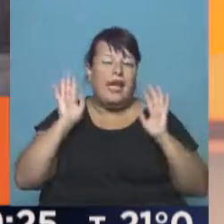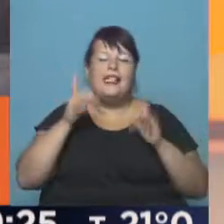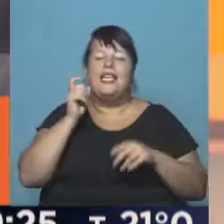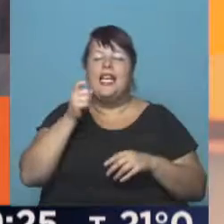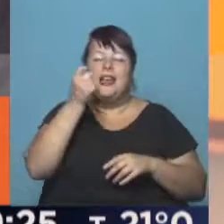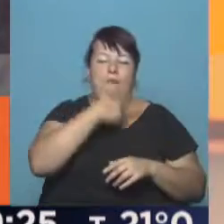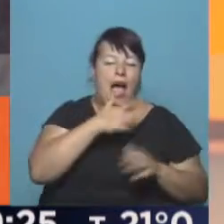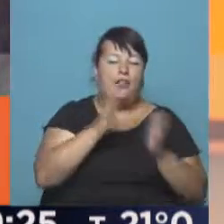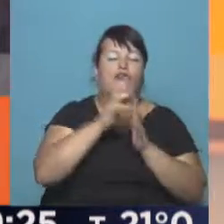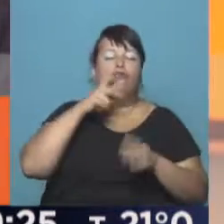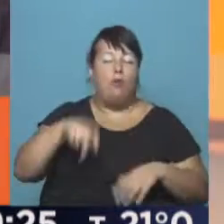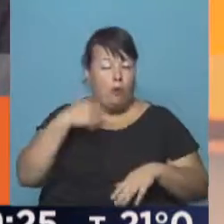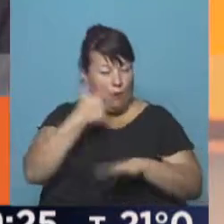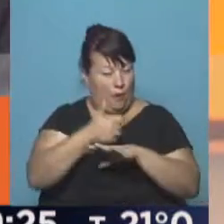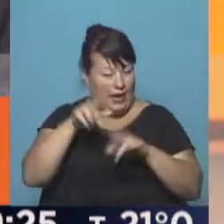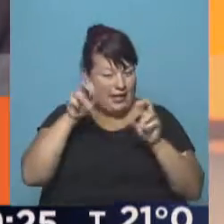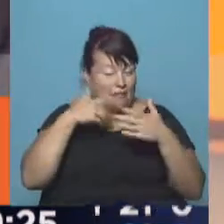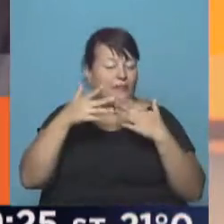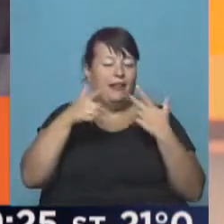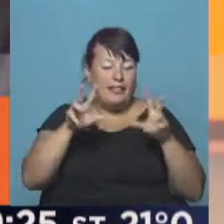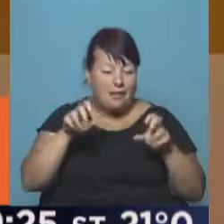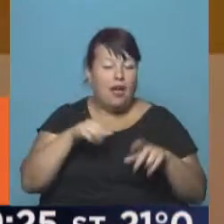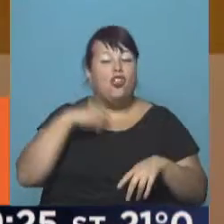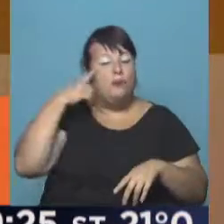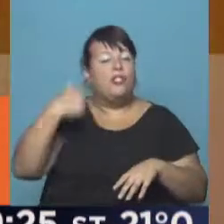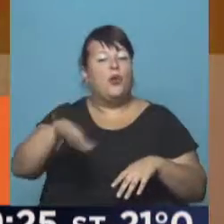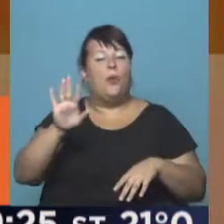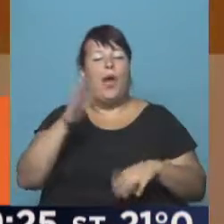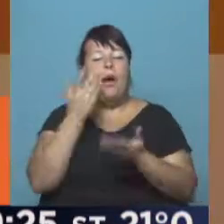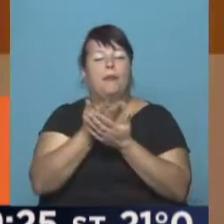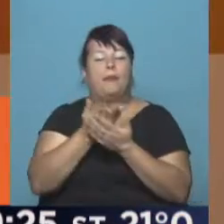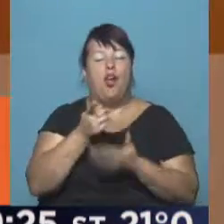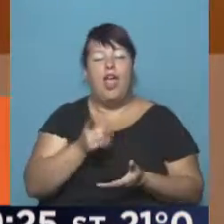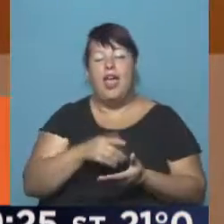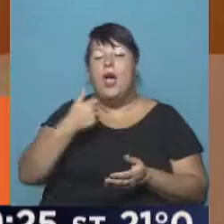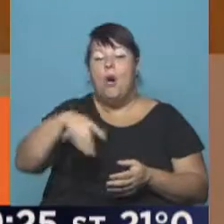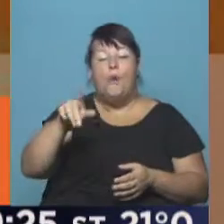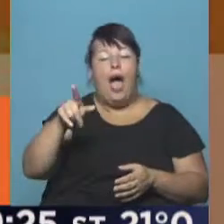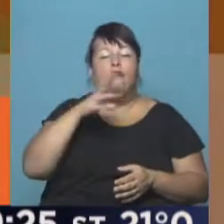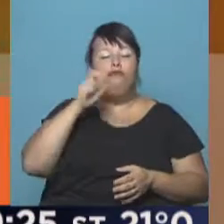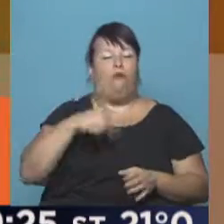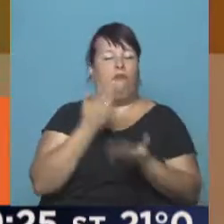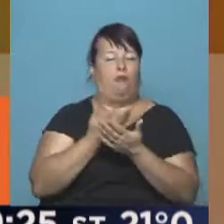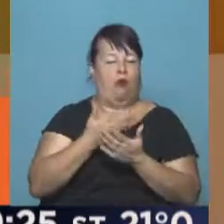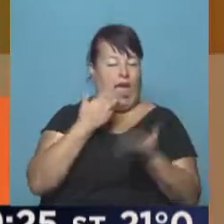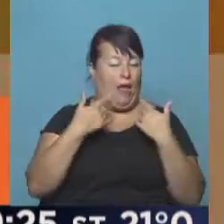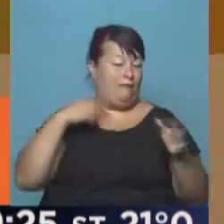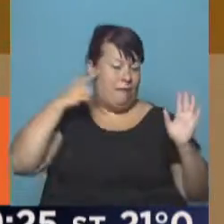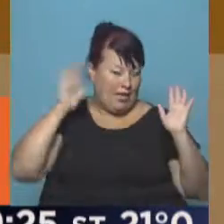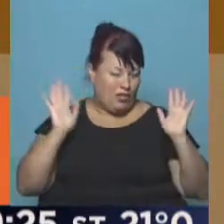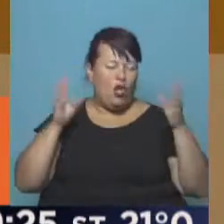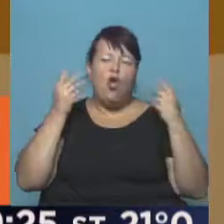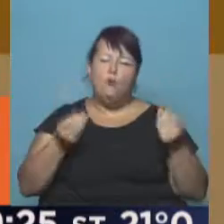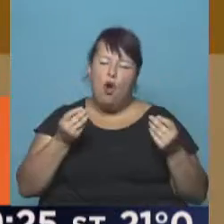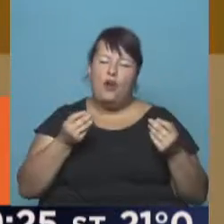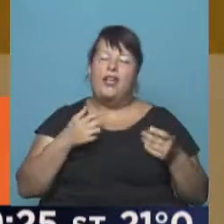entre Mauricio Macri y Donald Trump, ¿va a estar este tema, te parece? Yo creo que lo va a sacar Trump, me parece.